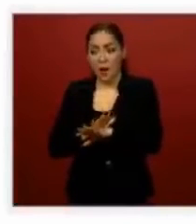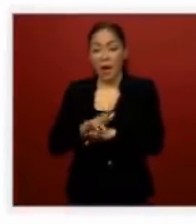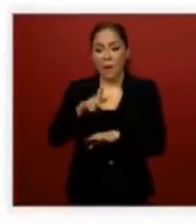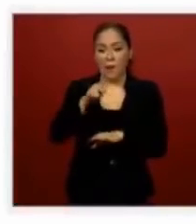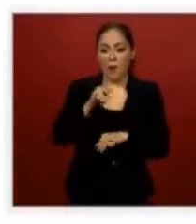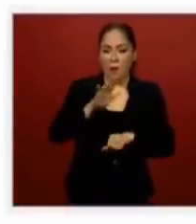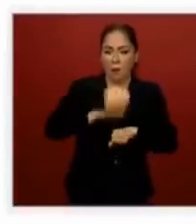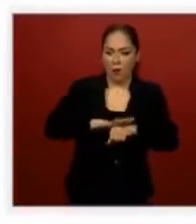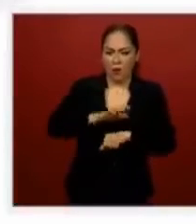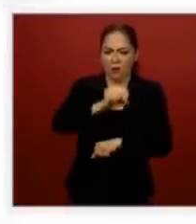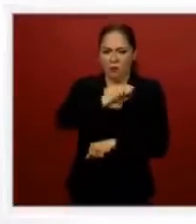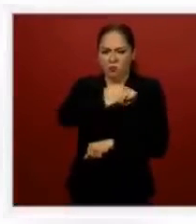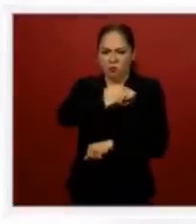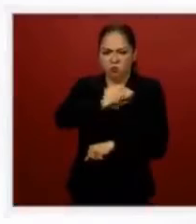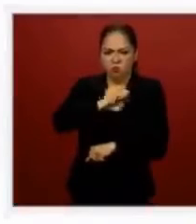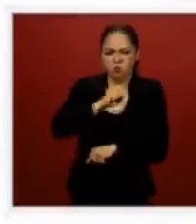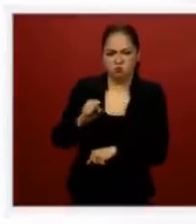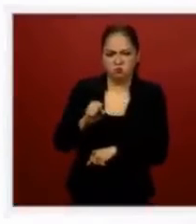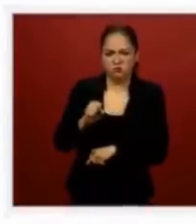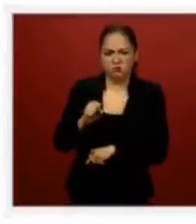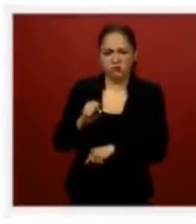volvía cada vez